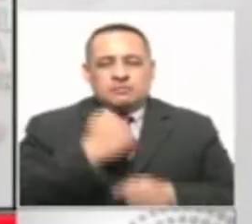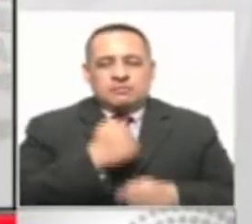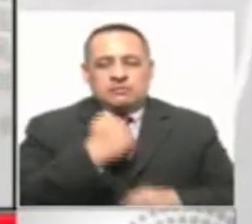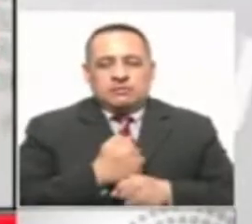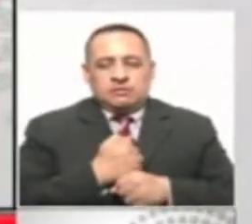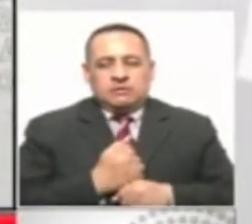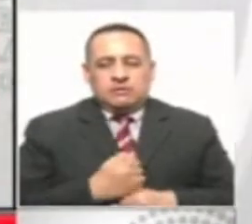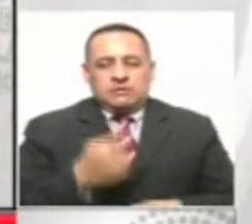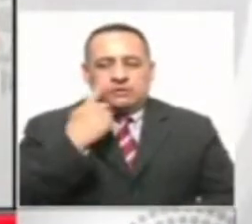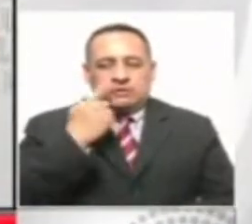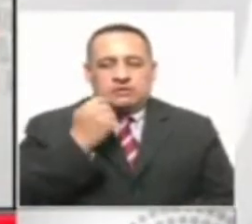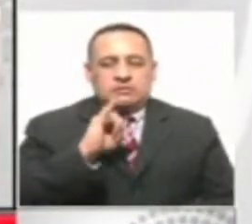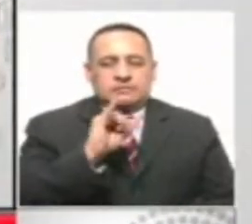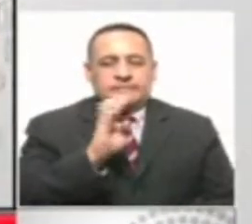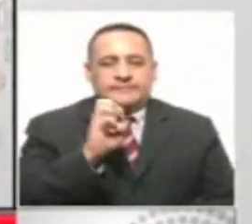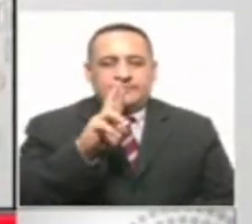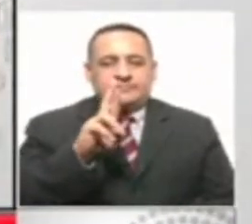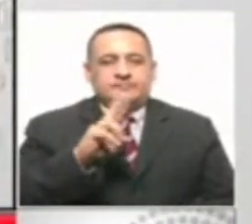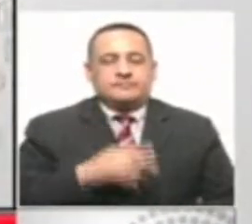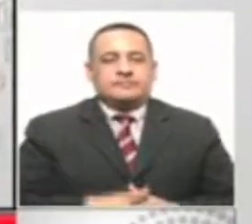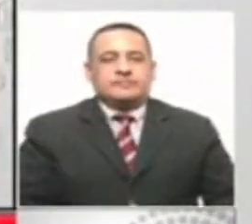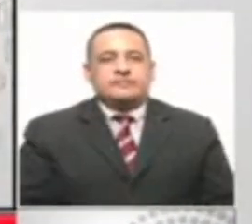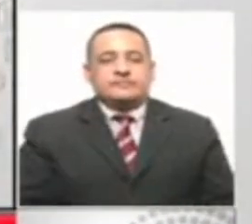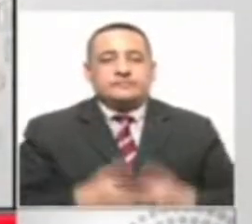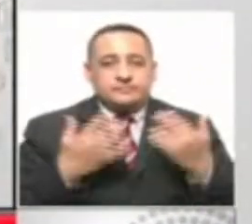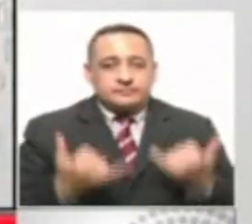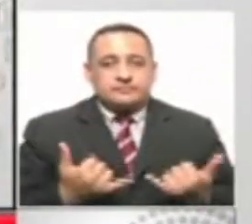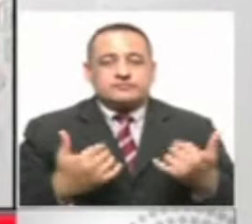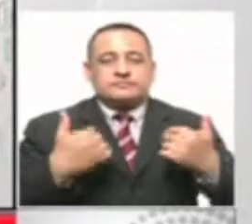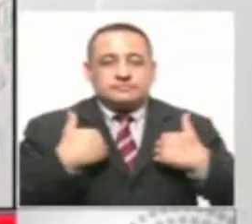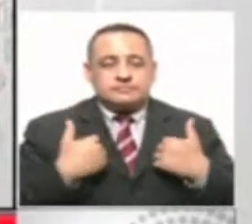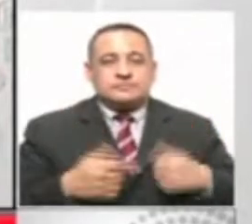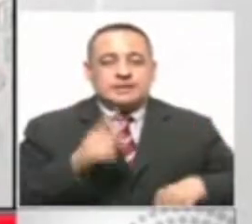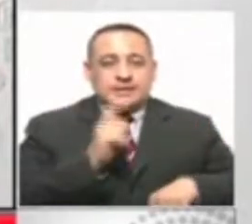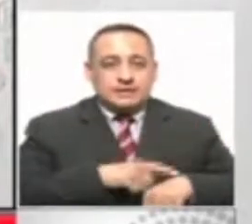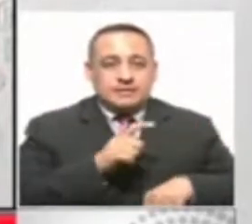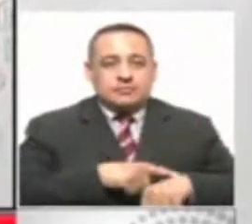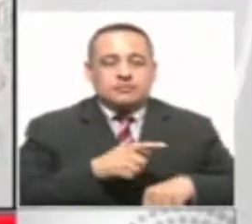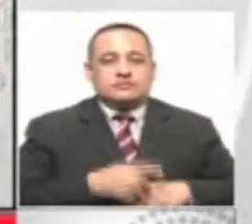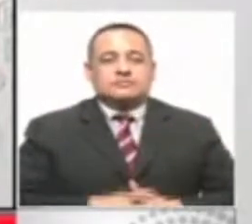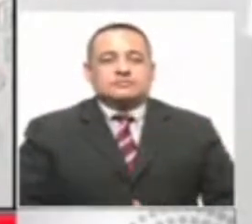ministro de Trabajo, Iber Maraví. Y hoy tenemos la oportunidad,